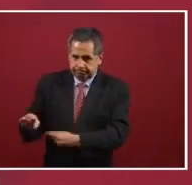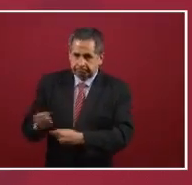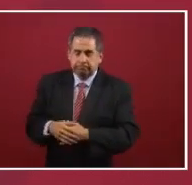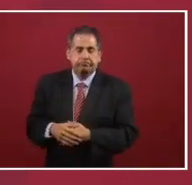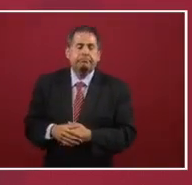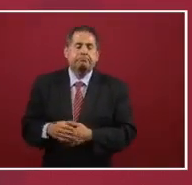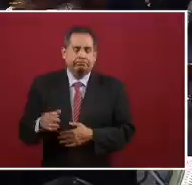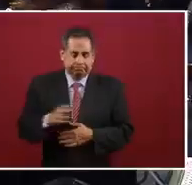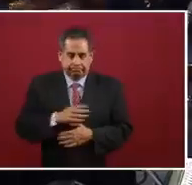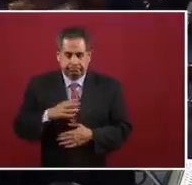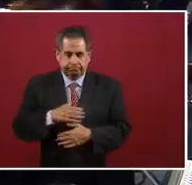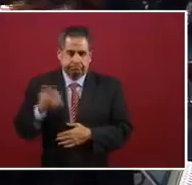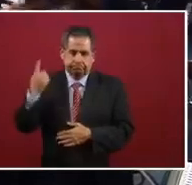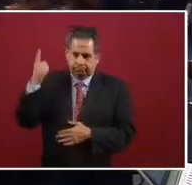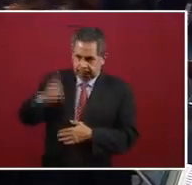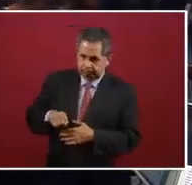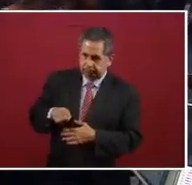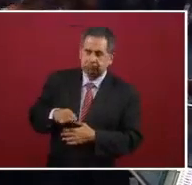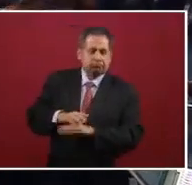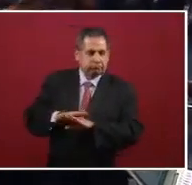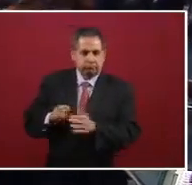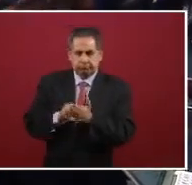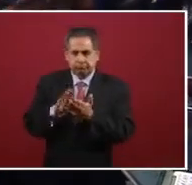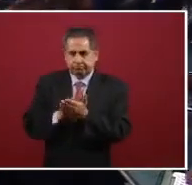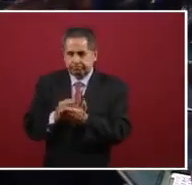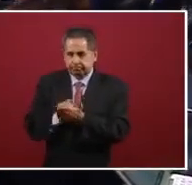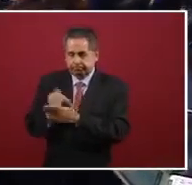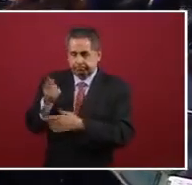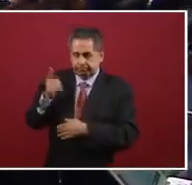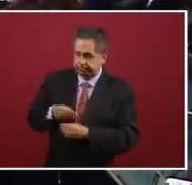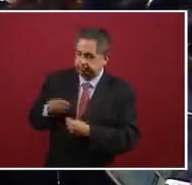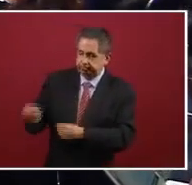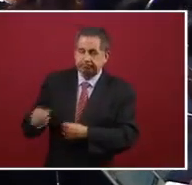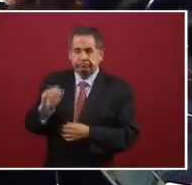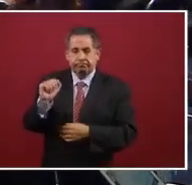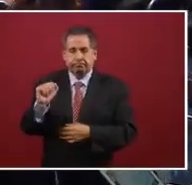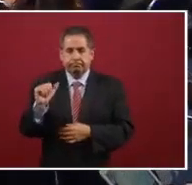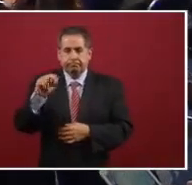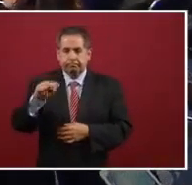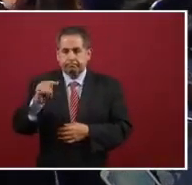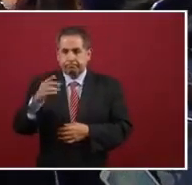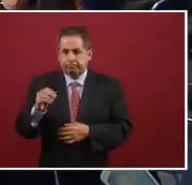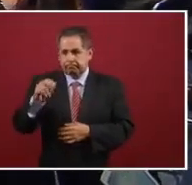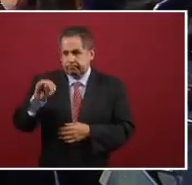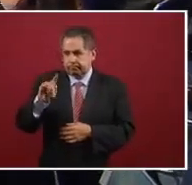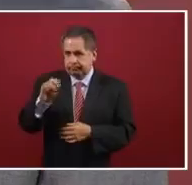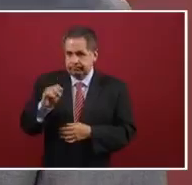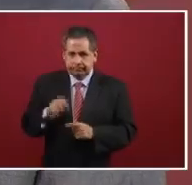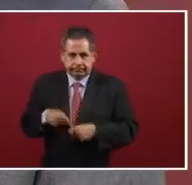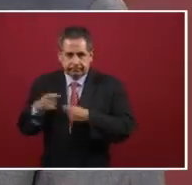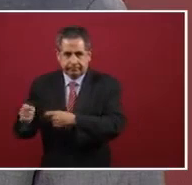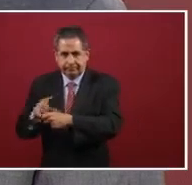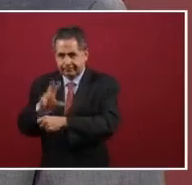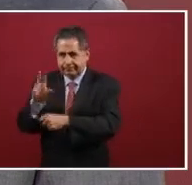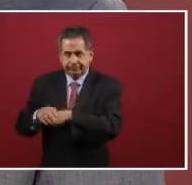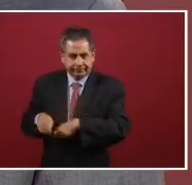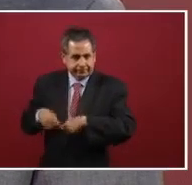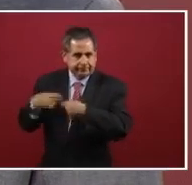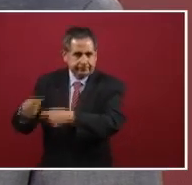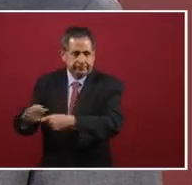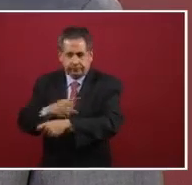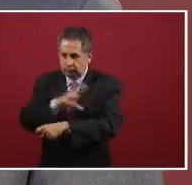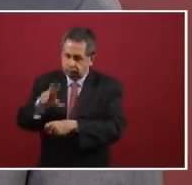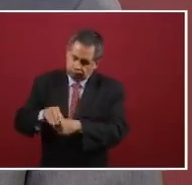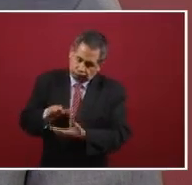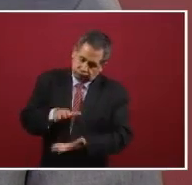Hay la instrucción precisa a Santiago Nieto de que se entregue toda la